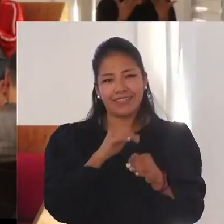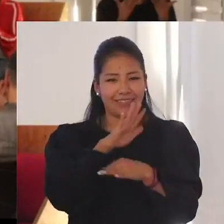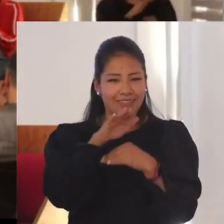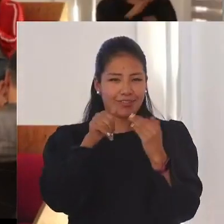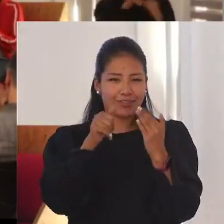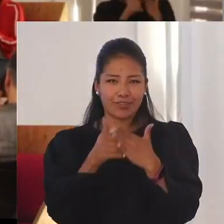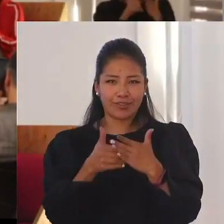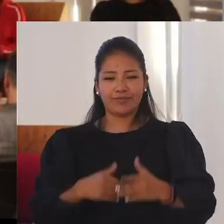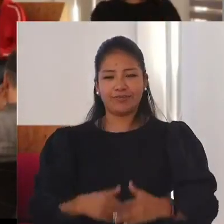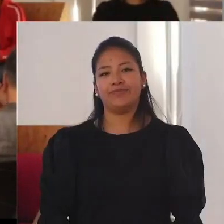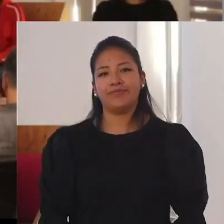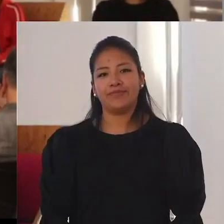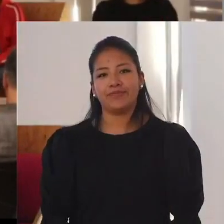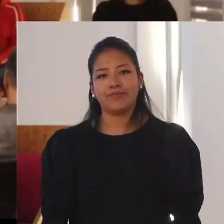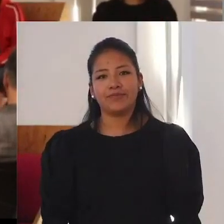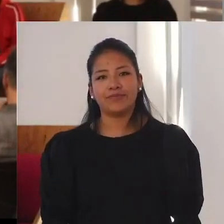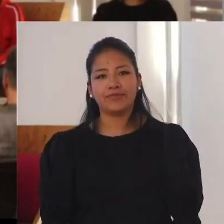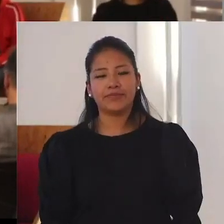todos